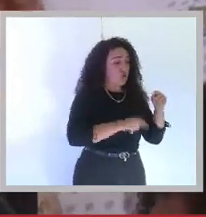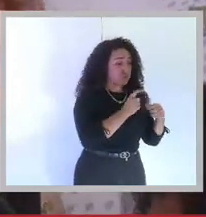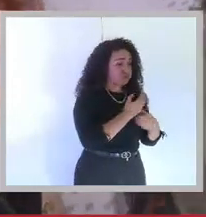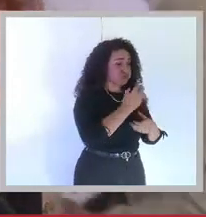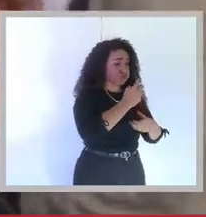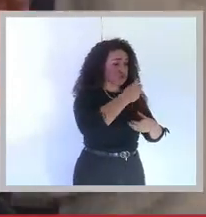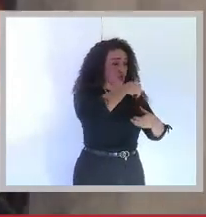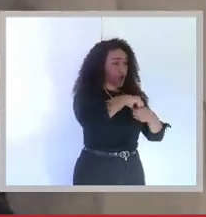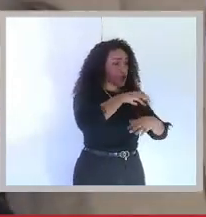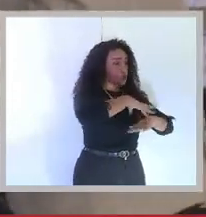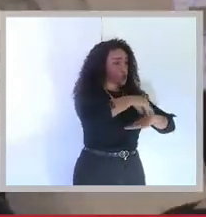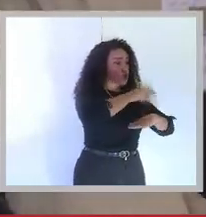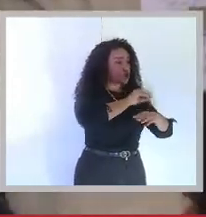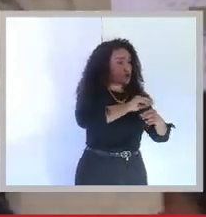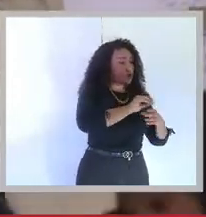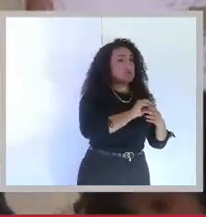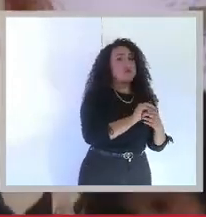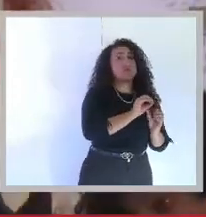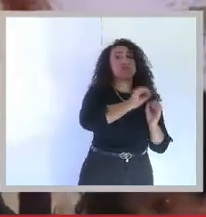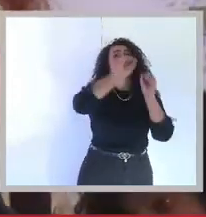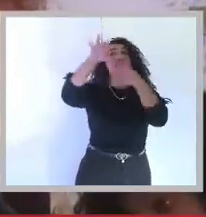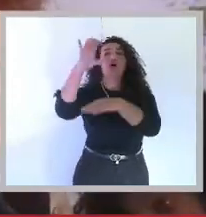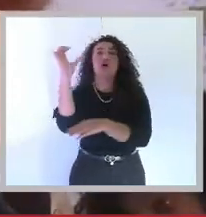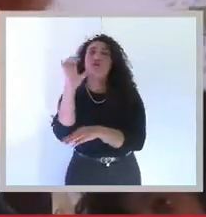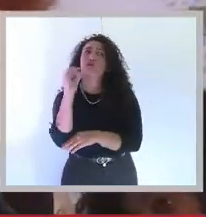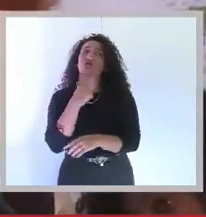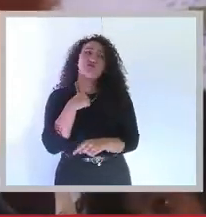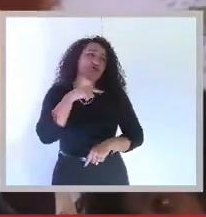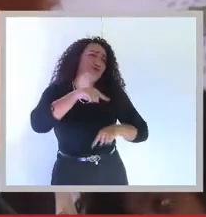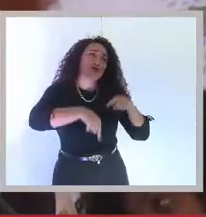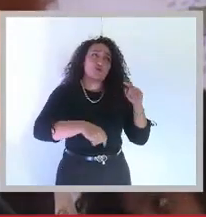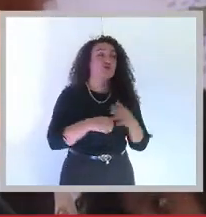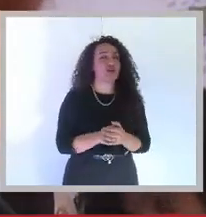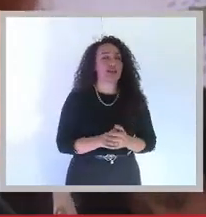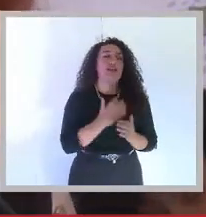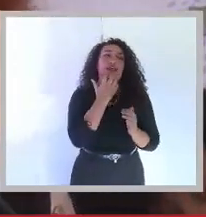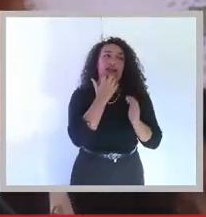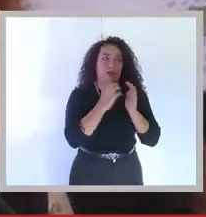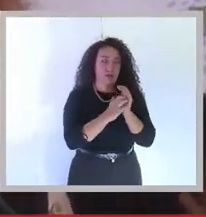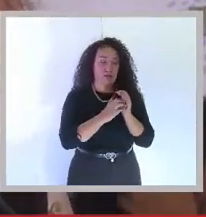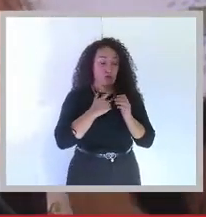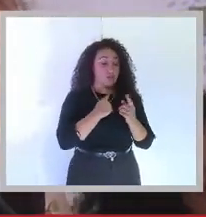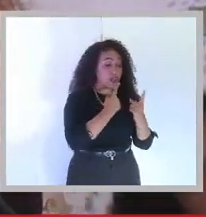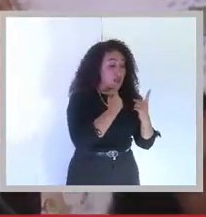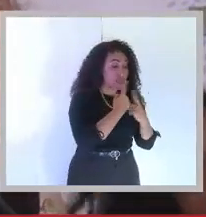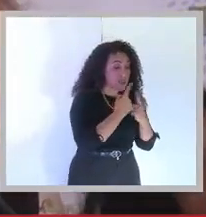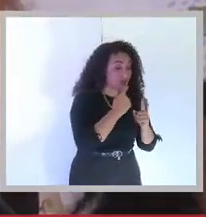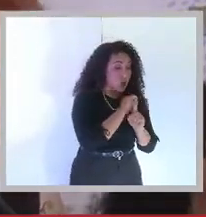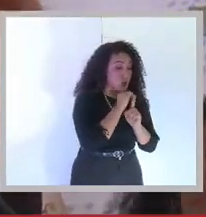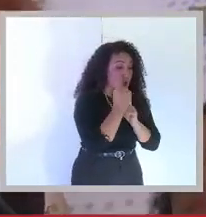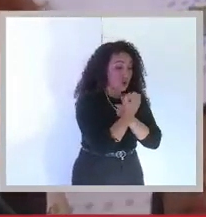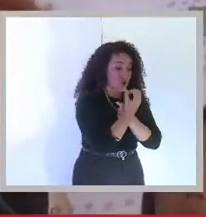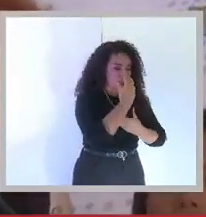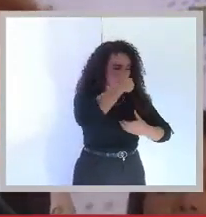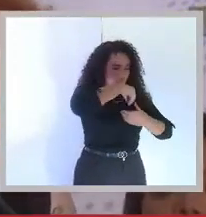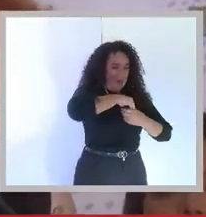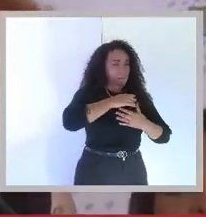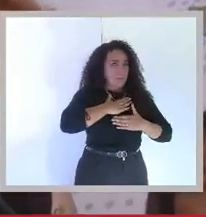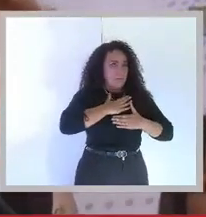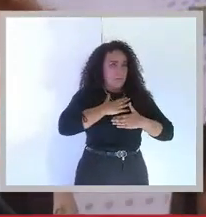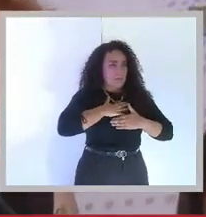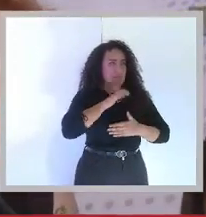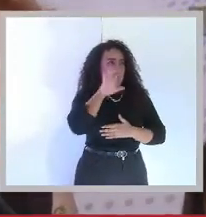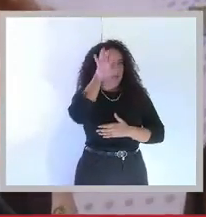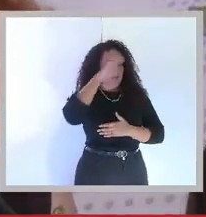otro. Un ejemplo donde el diálogo social en mi país, Suecia, ha sido esencial es